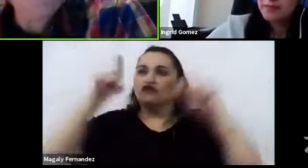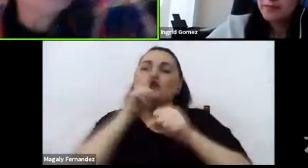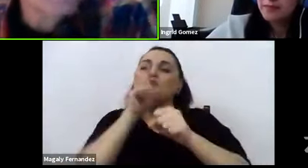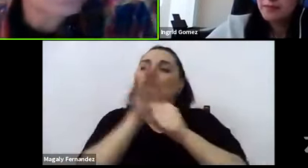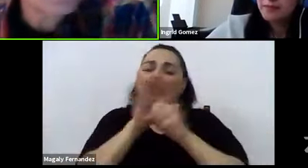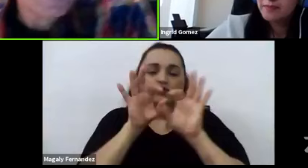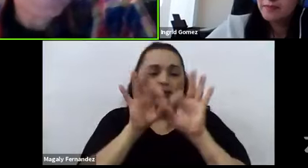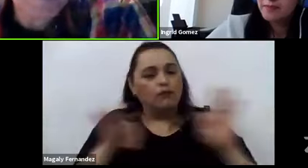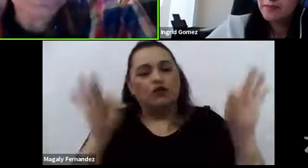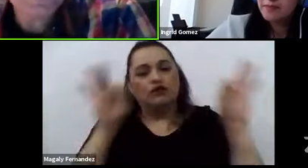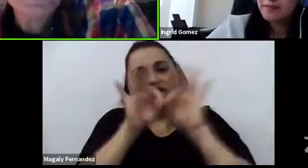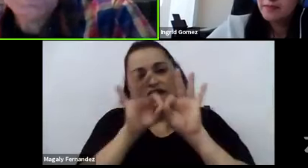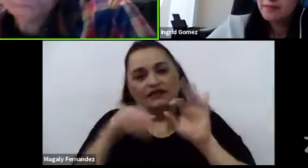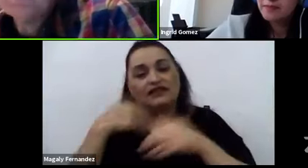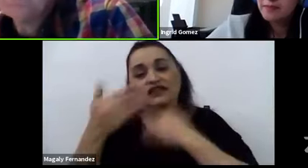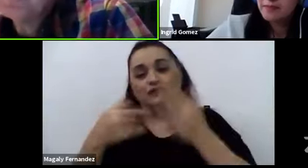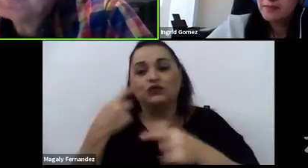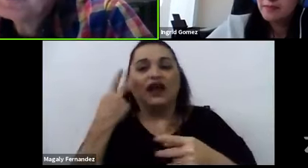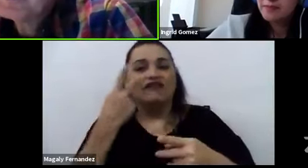Luego hay que verlo con esperanza.